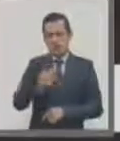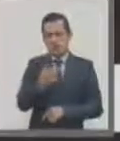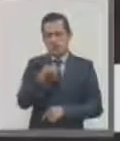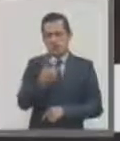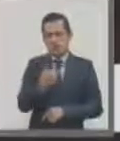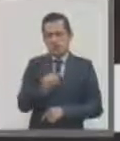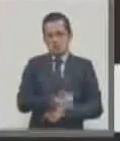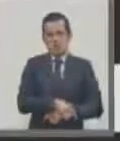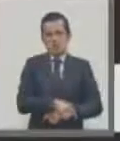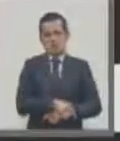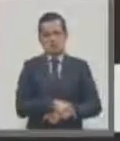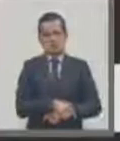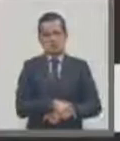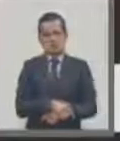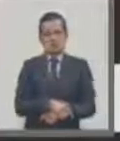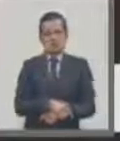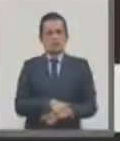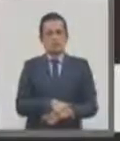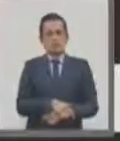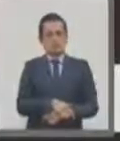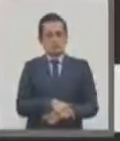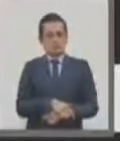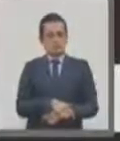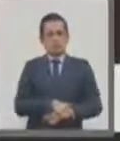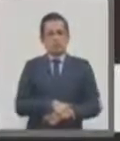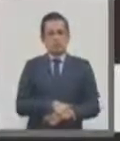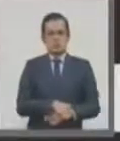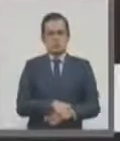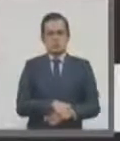Y ahora sí, con la luna de plata,